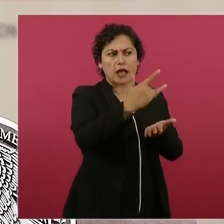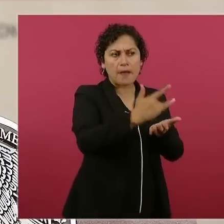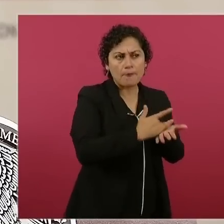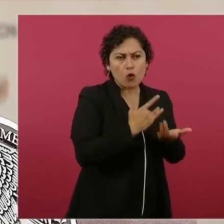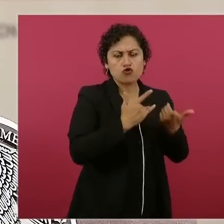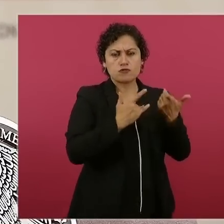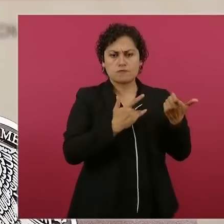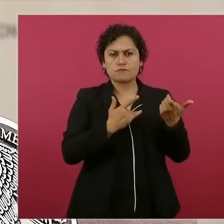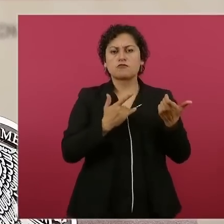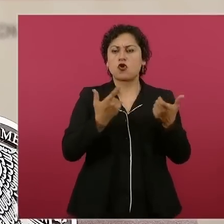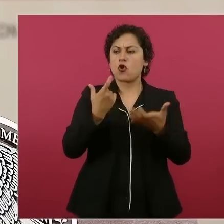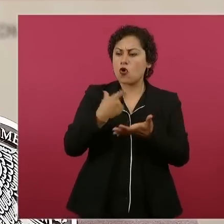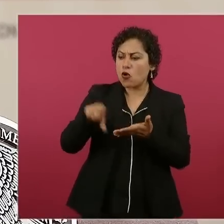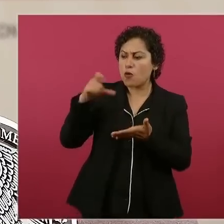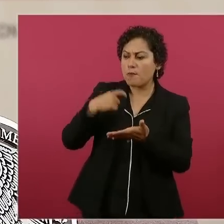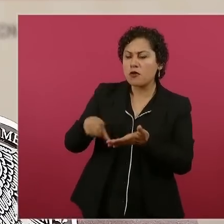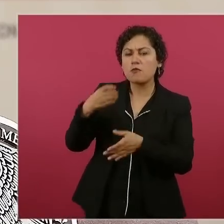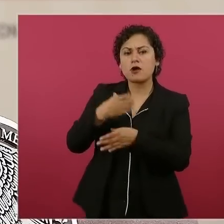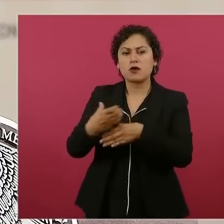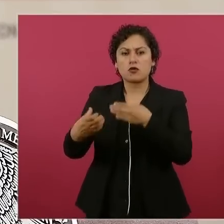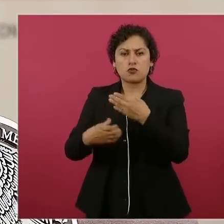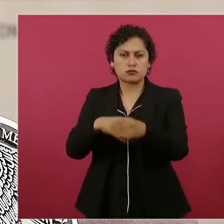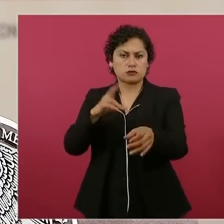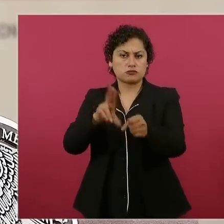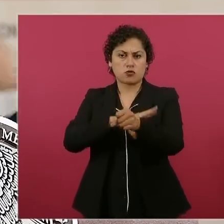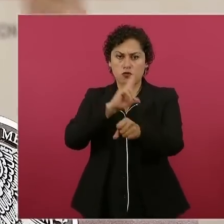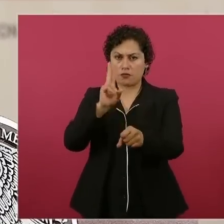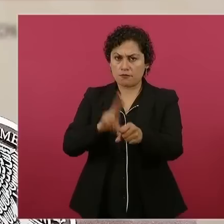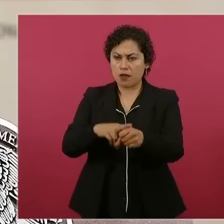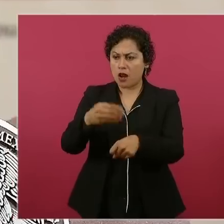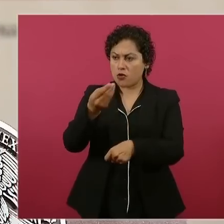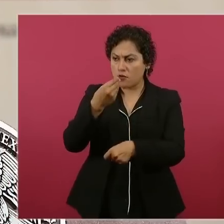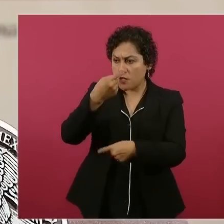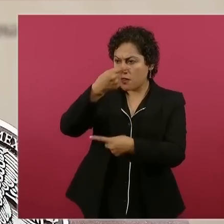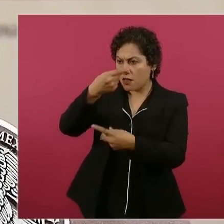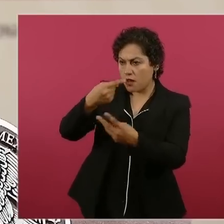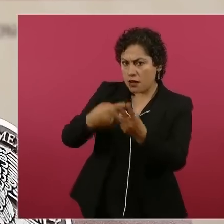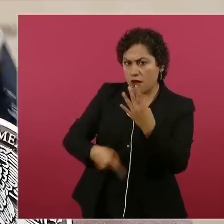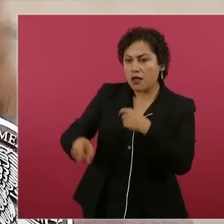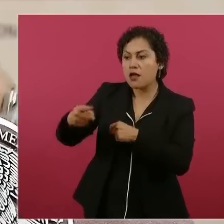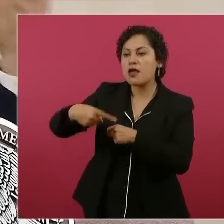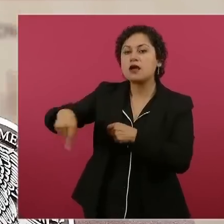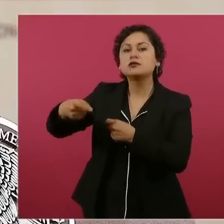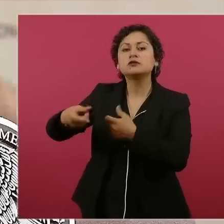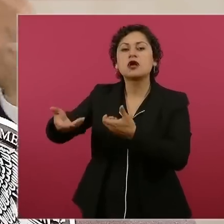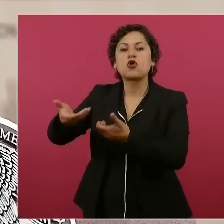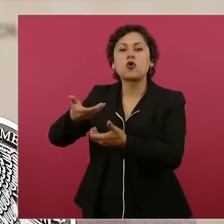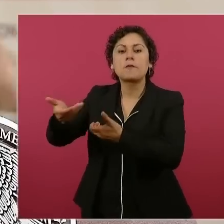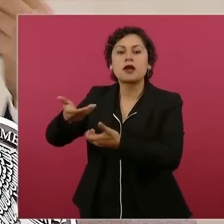para comprar lo básico y a veces no solo lo básico. entonces se beneficia el comercio. Por eso,